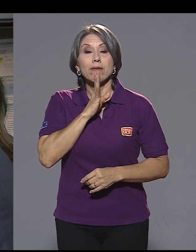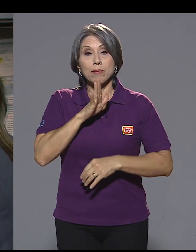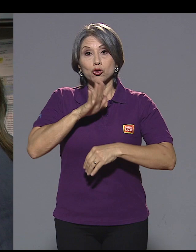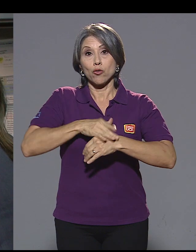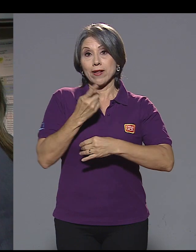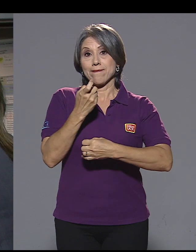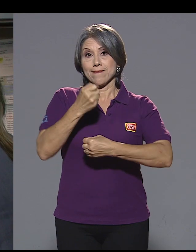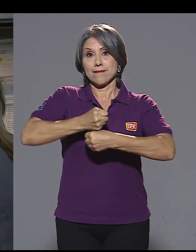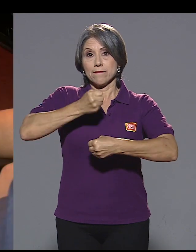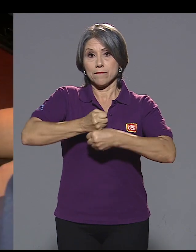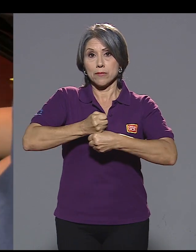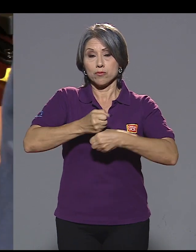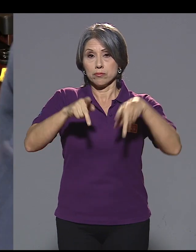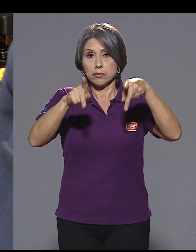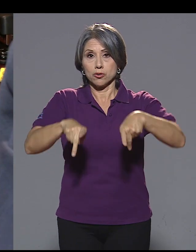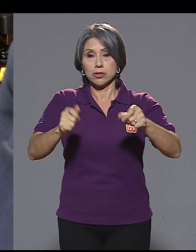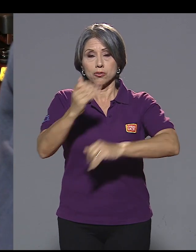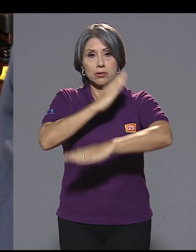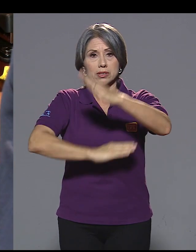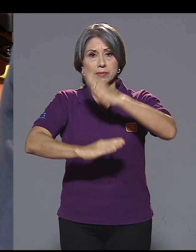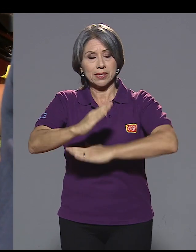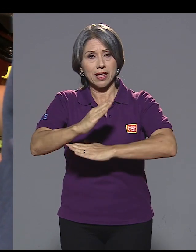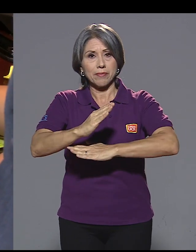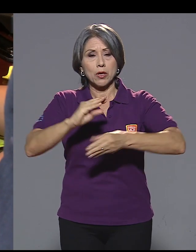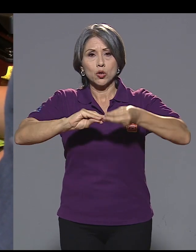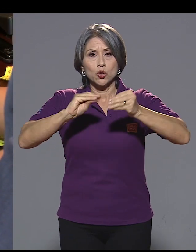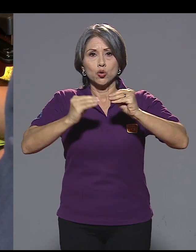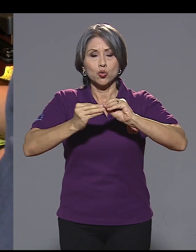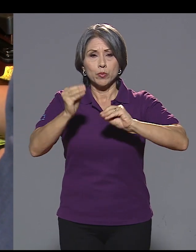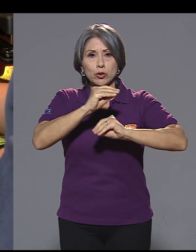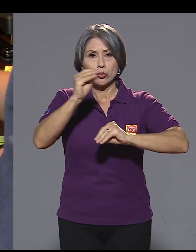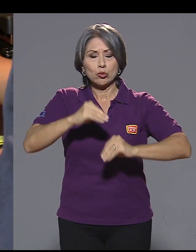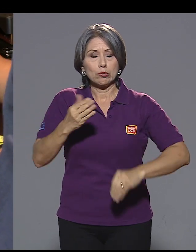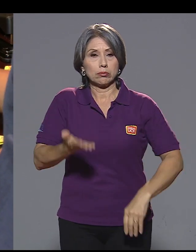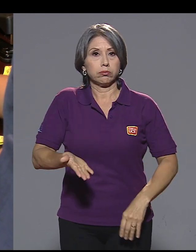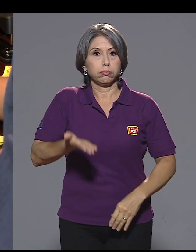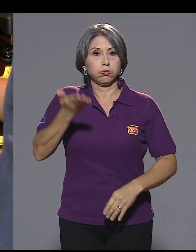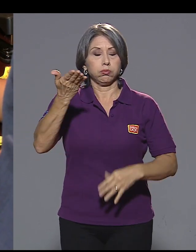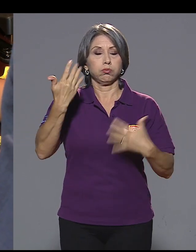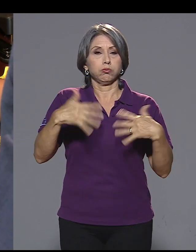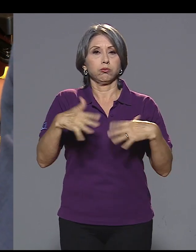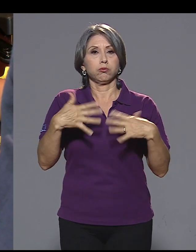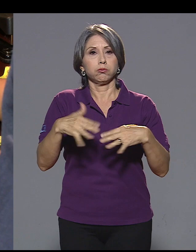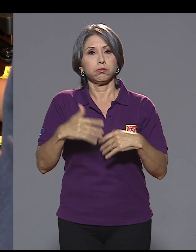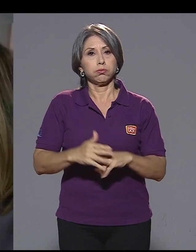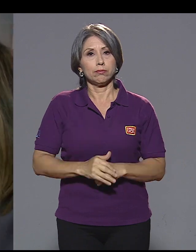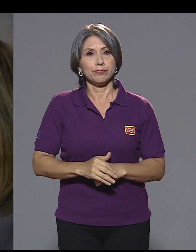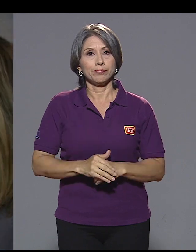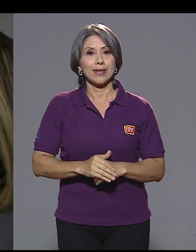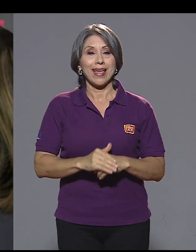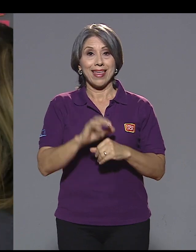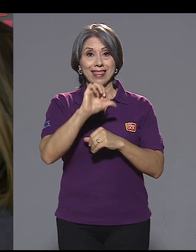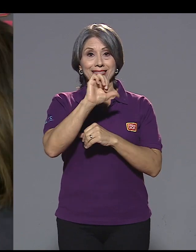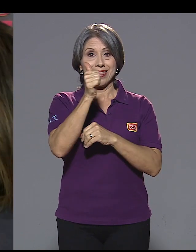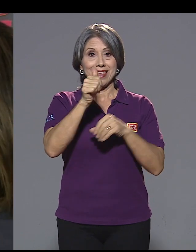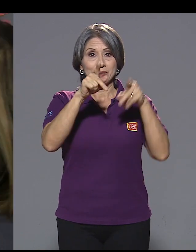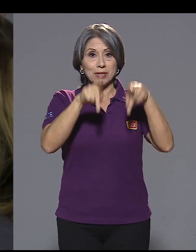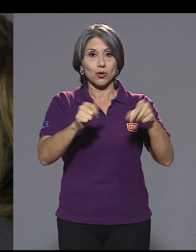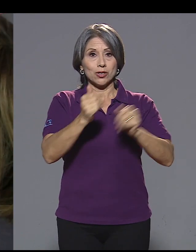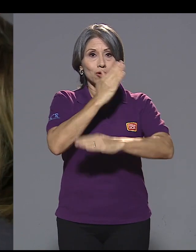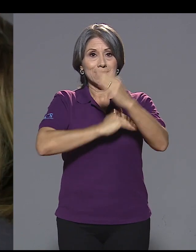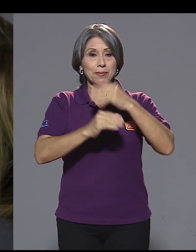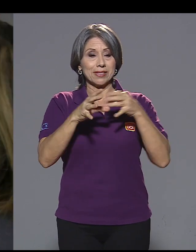hablamos de desempleo en personas con discapacidad, las cifras son aún más alarmantes. De cada 10 personas